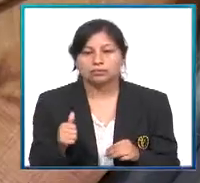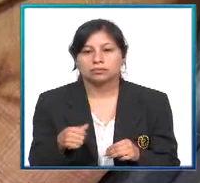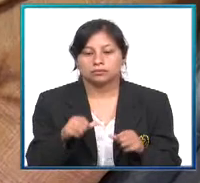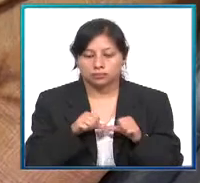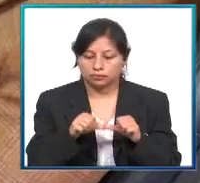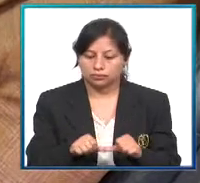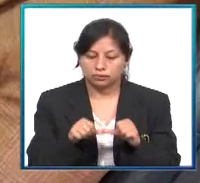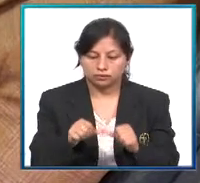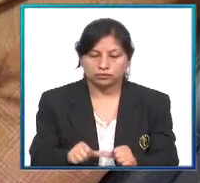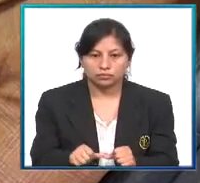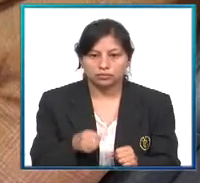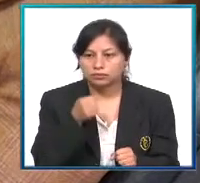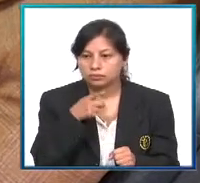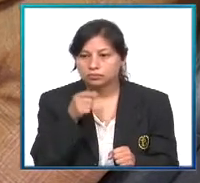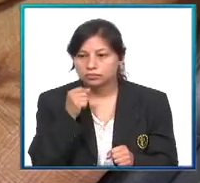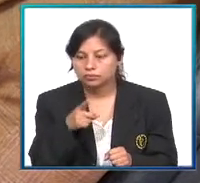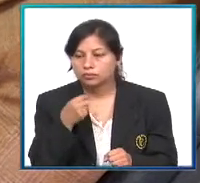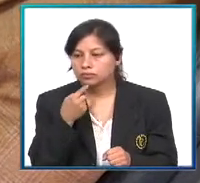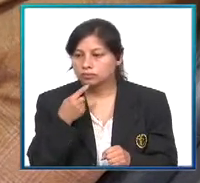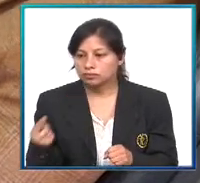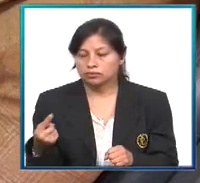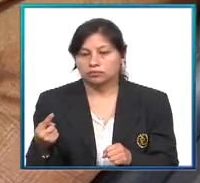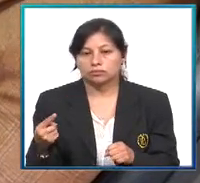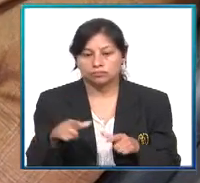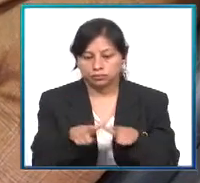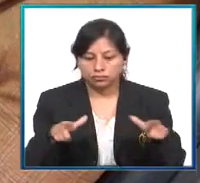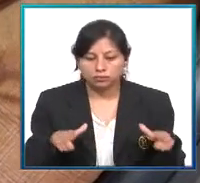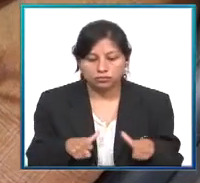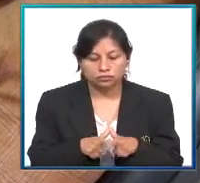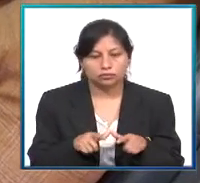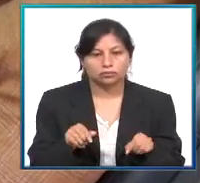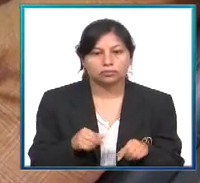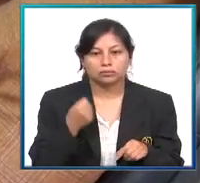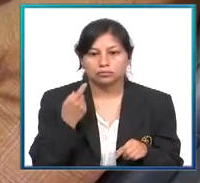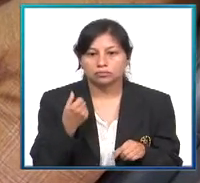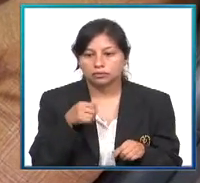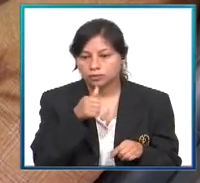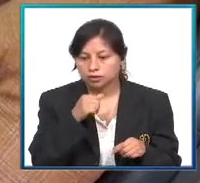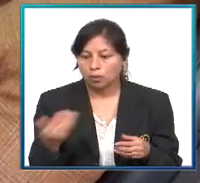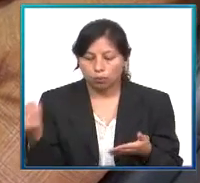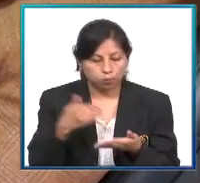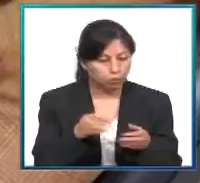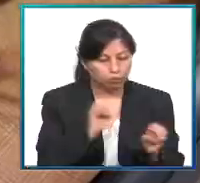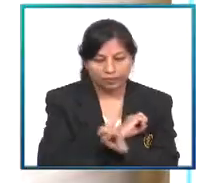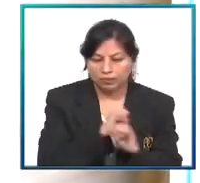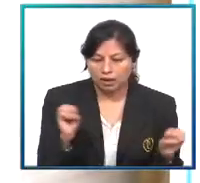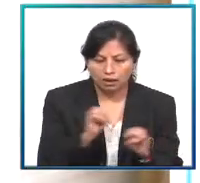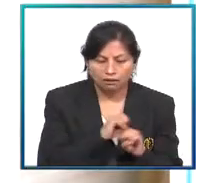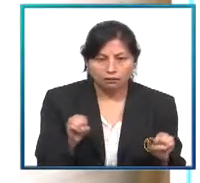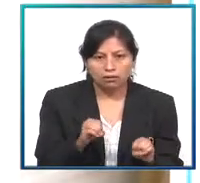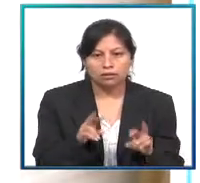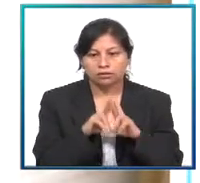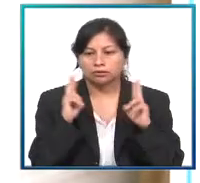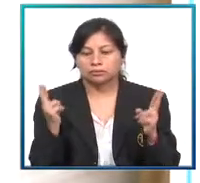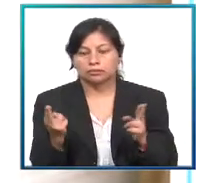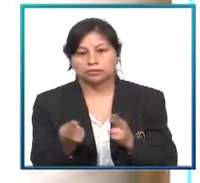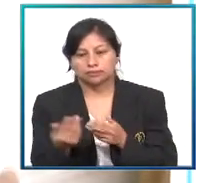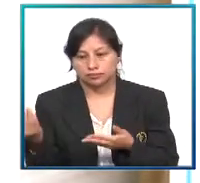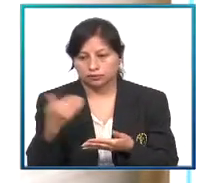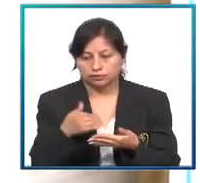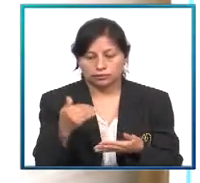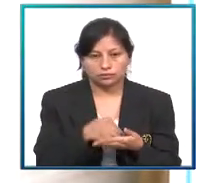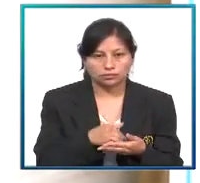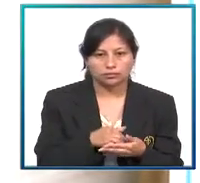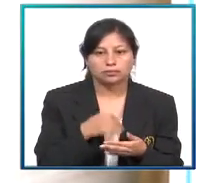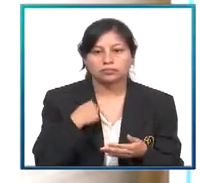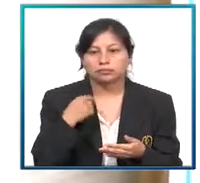dar seguimiento a denuncias de vecinos de diferentes sectores de la ciudad capital por falta de abastecimiento de agua potable. A la reunión asistió el